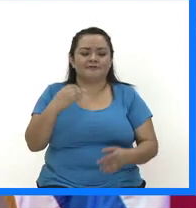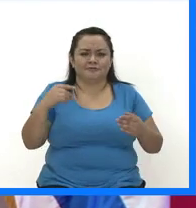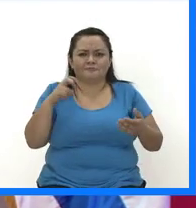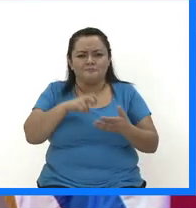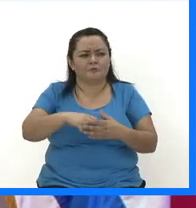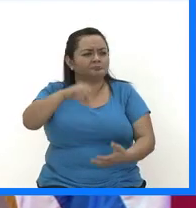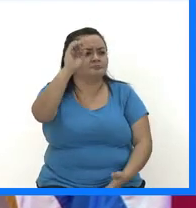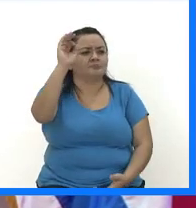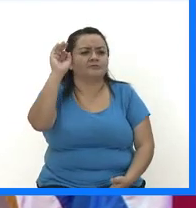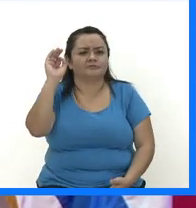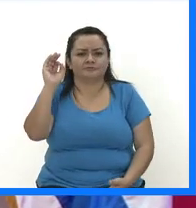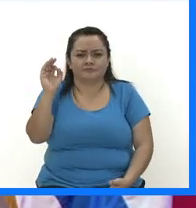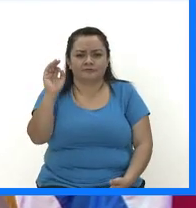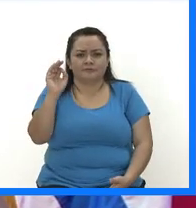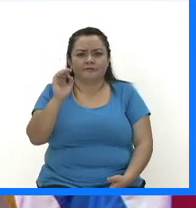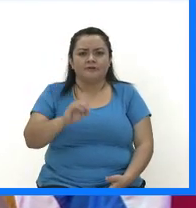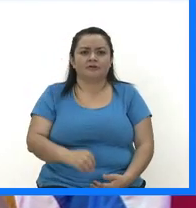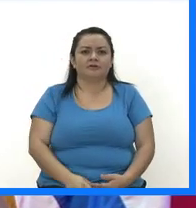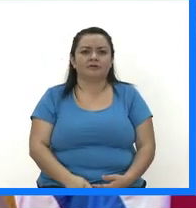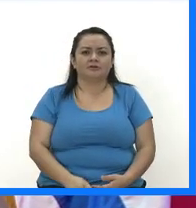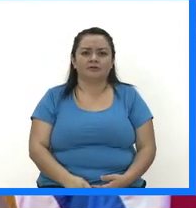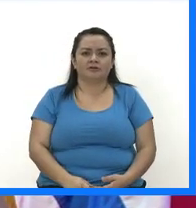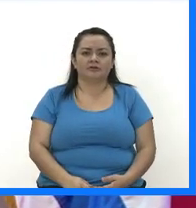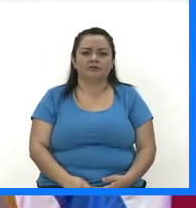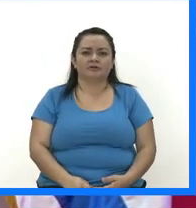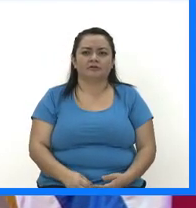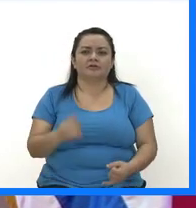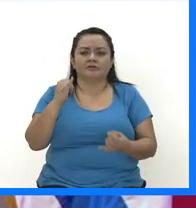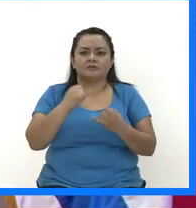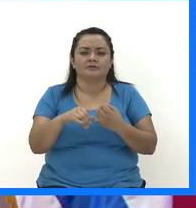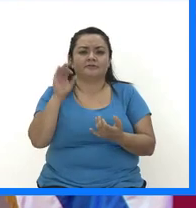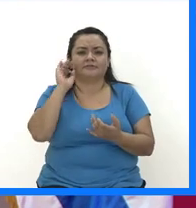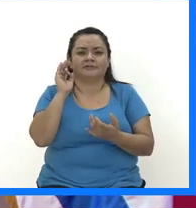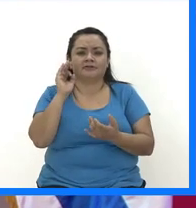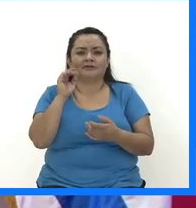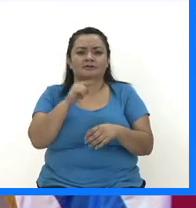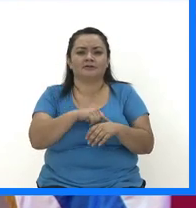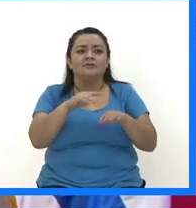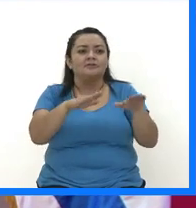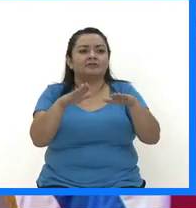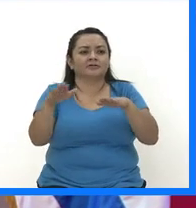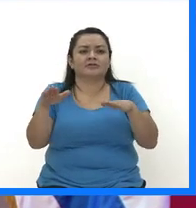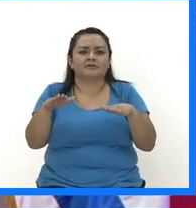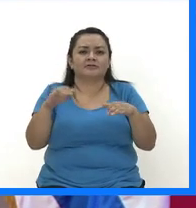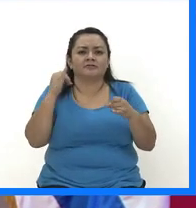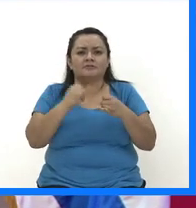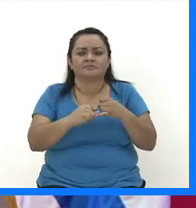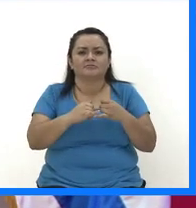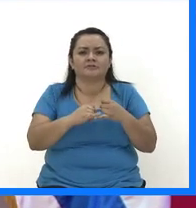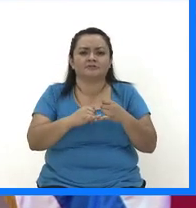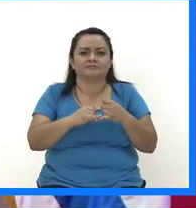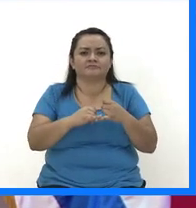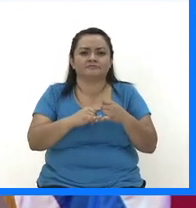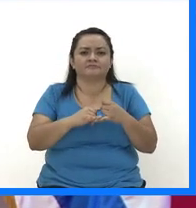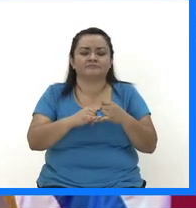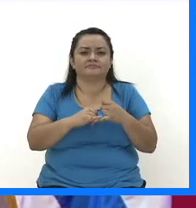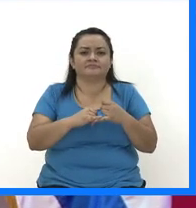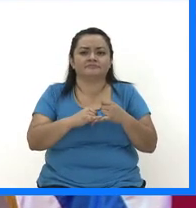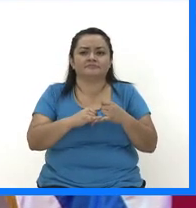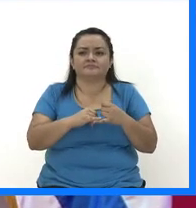predicar porque tengamos un poquito pasada la hora termino de predicar y a la hora de dar las gracias y todo termine el culto